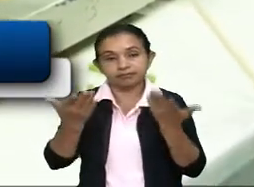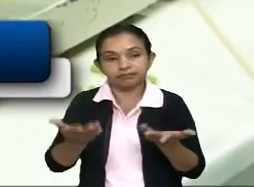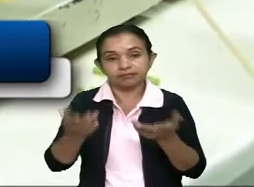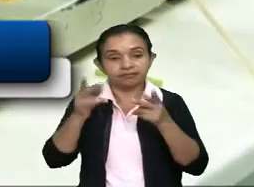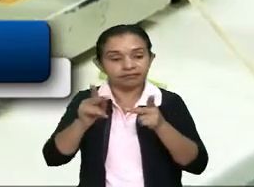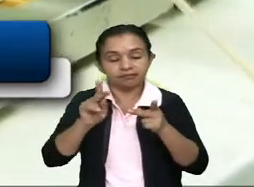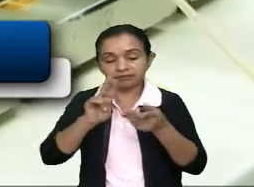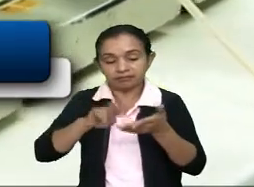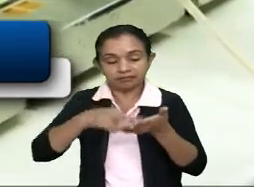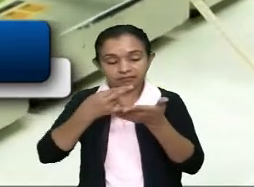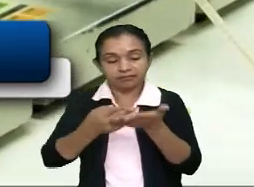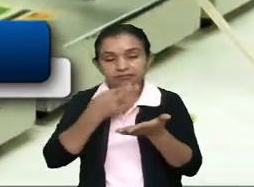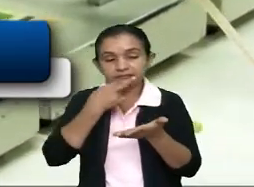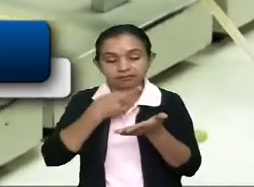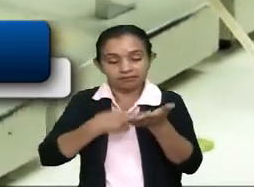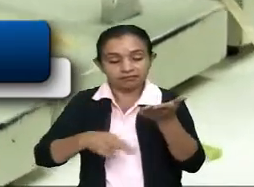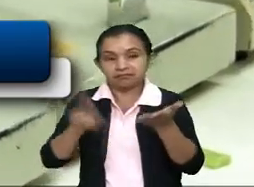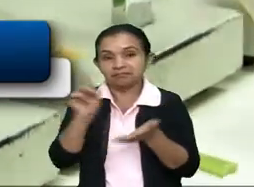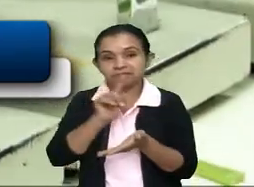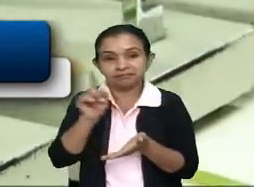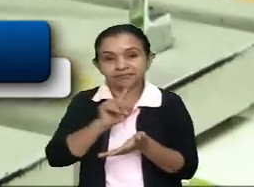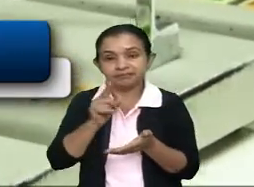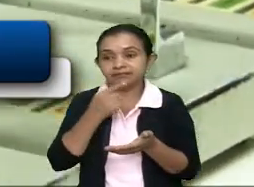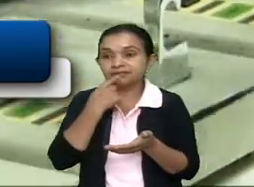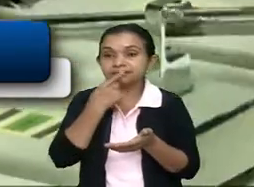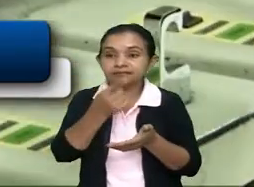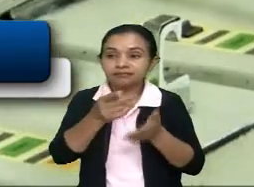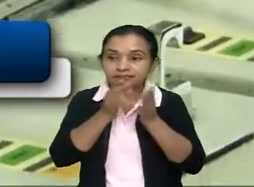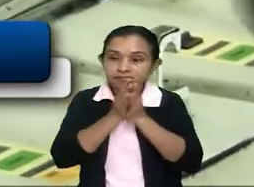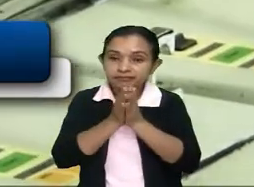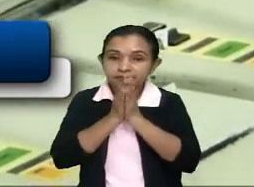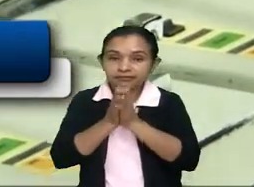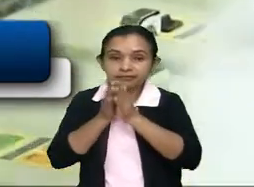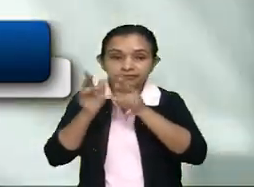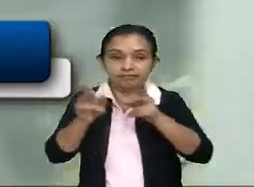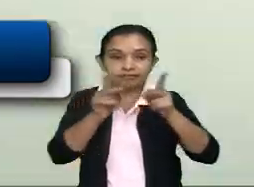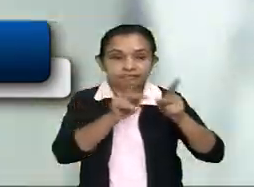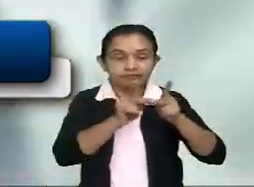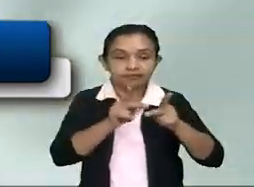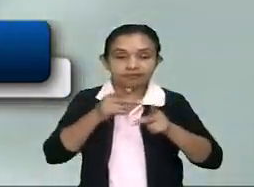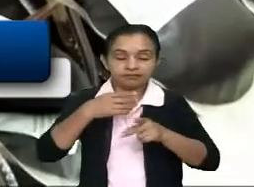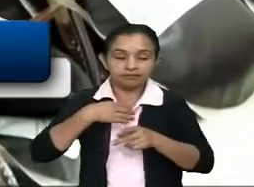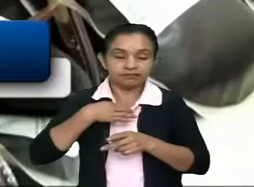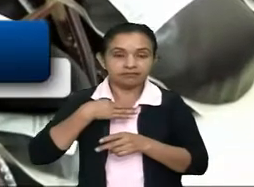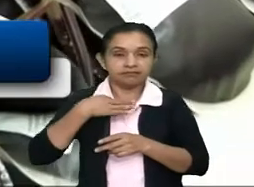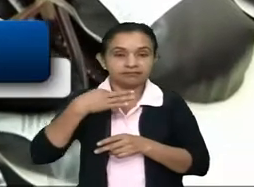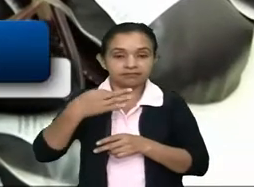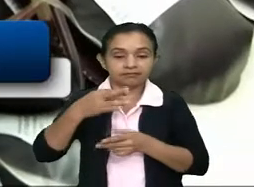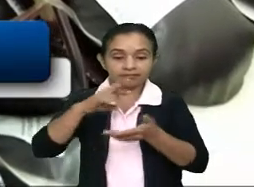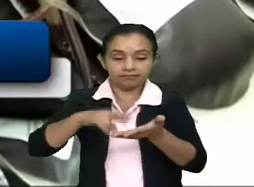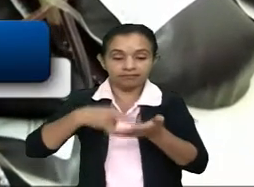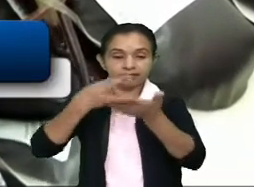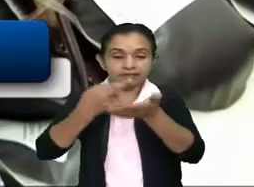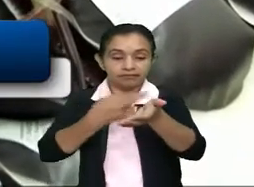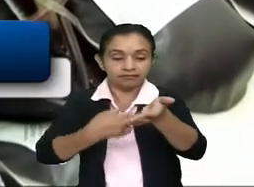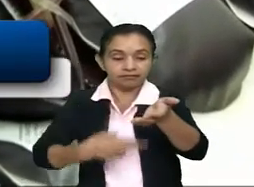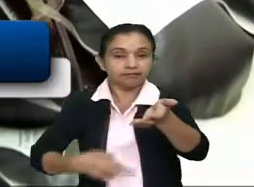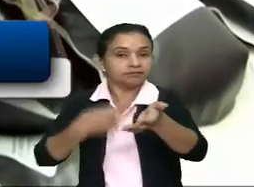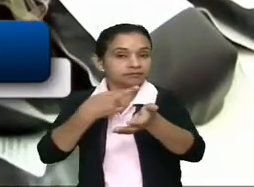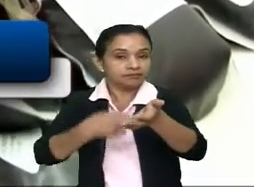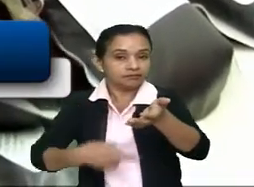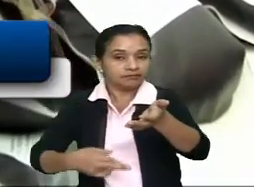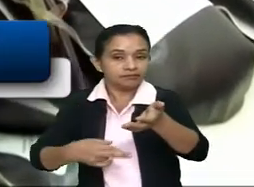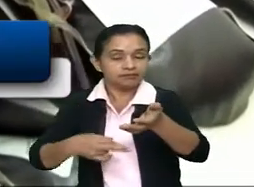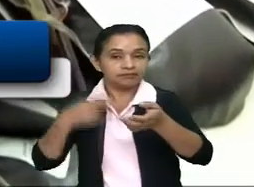el sentido si nosotros estamos invitando a los donantes tenemos mucho donante voluntario que donan sangre sangre total de